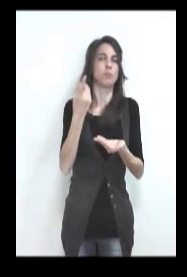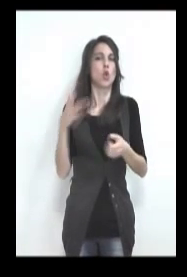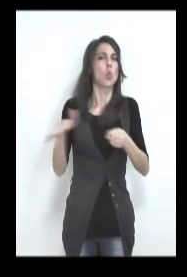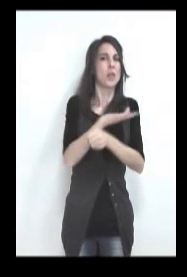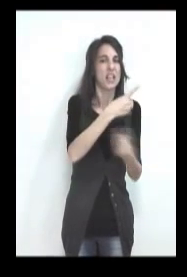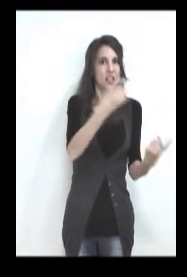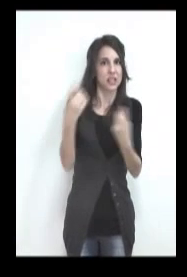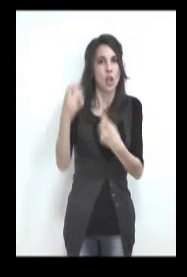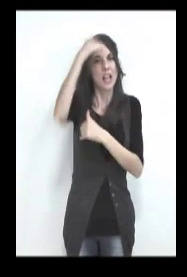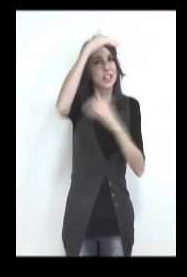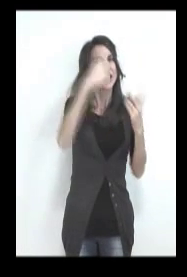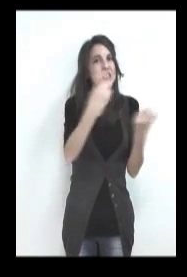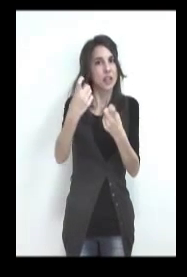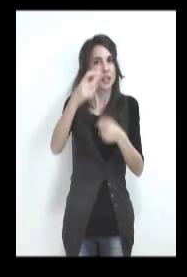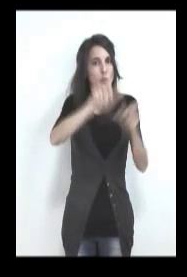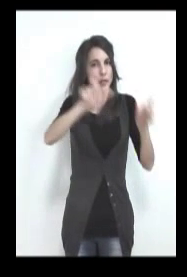necesidades de los ciudadanos